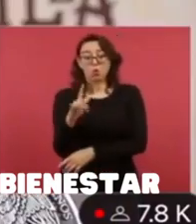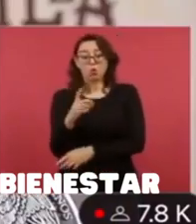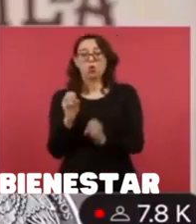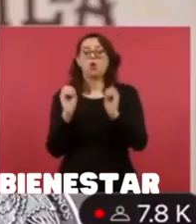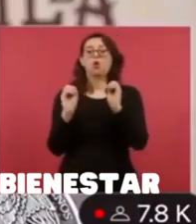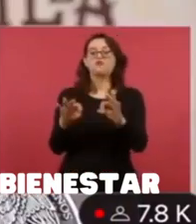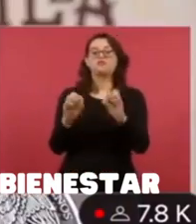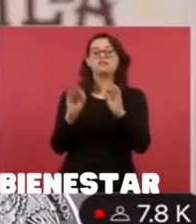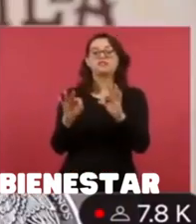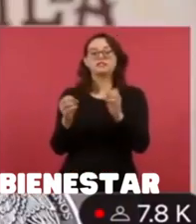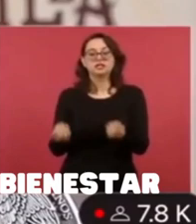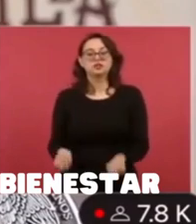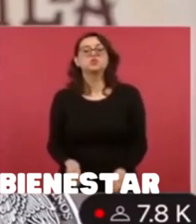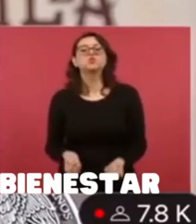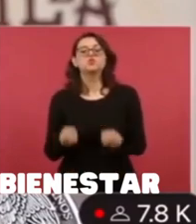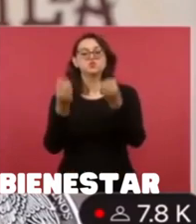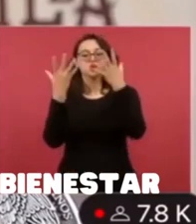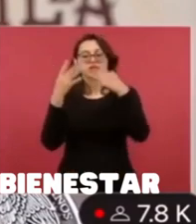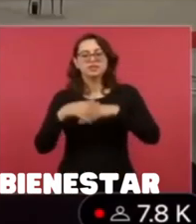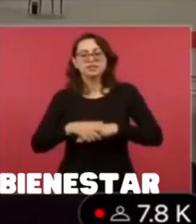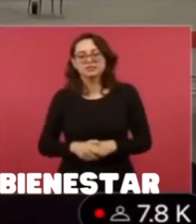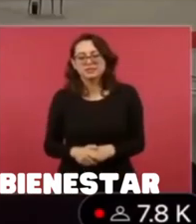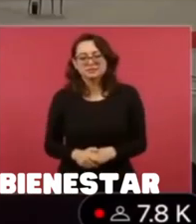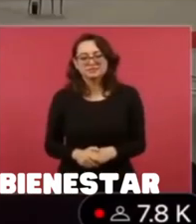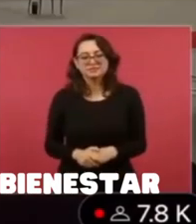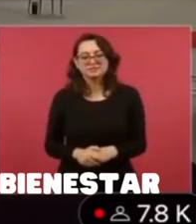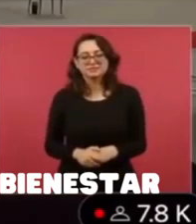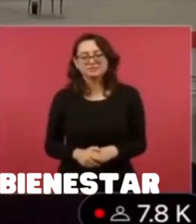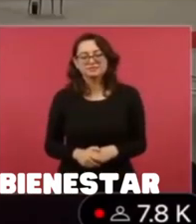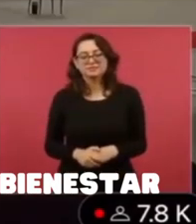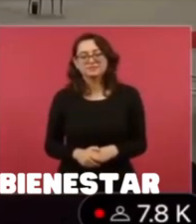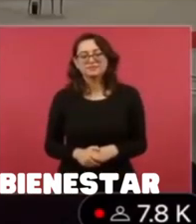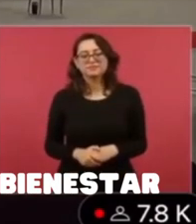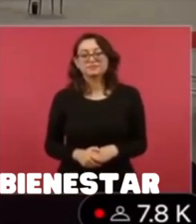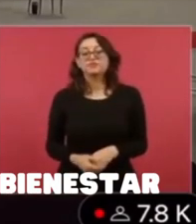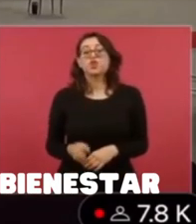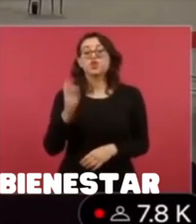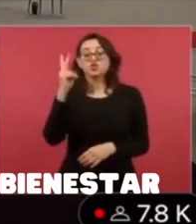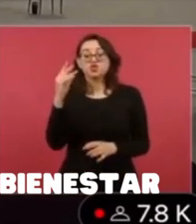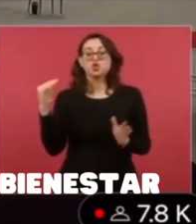cuenta con, ¿me pasan la siguiente, por favor? Con